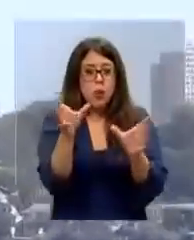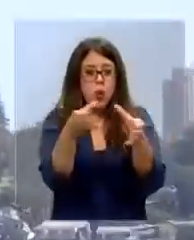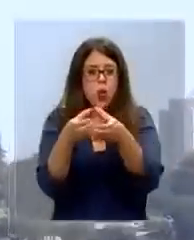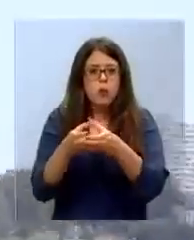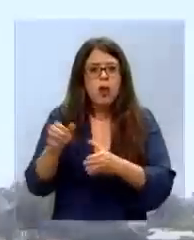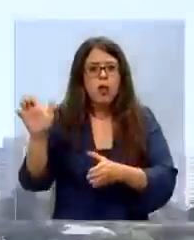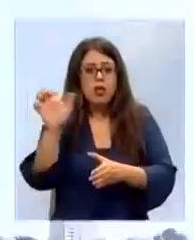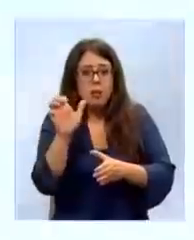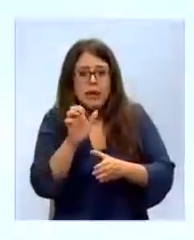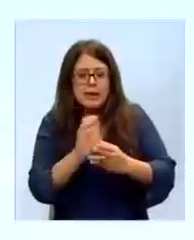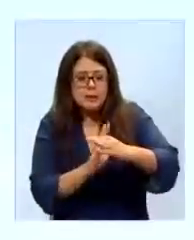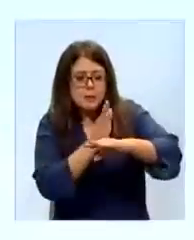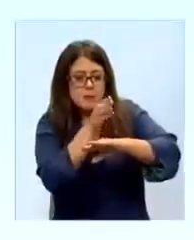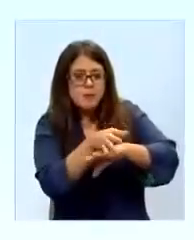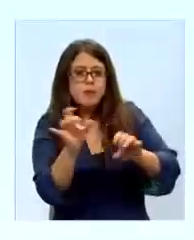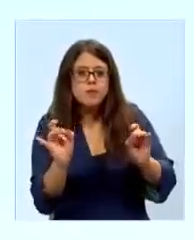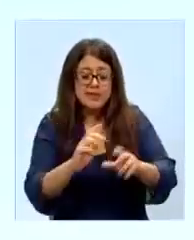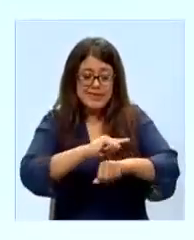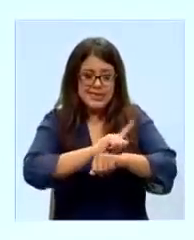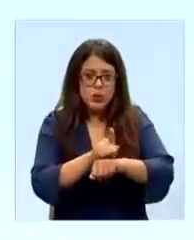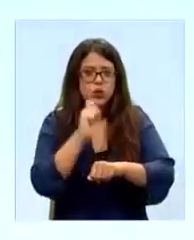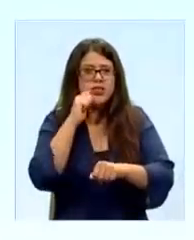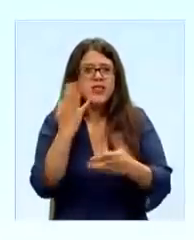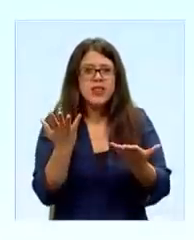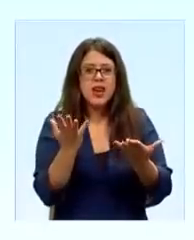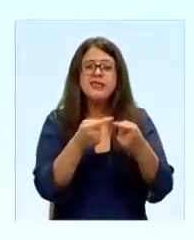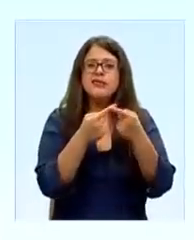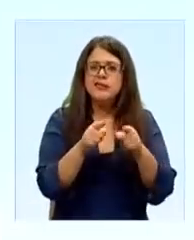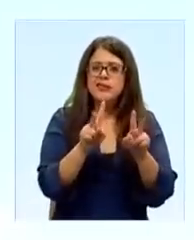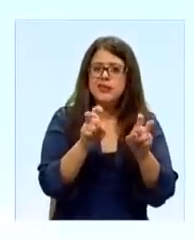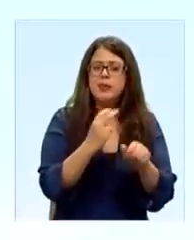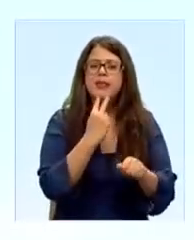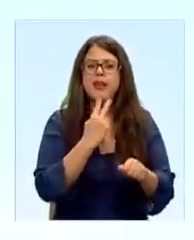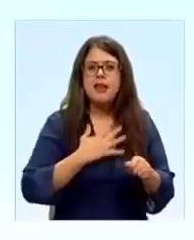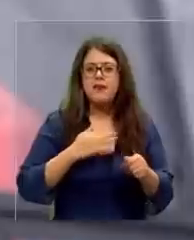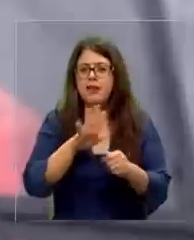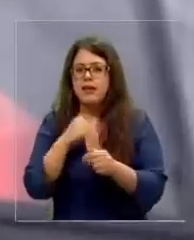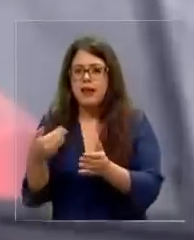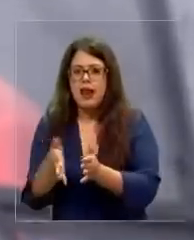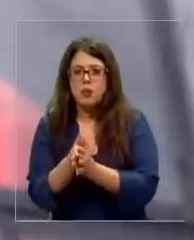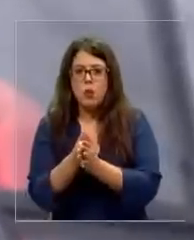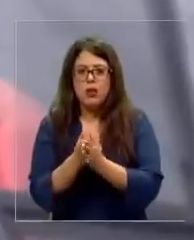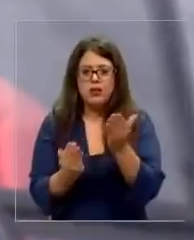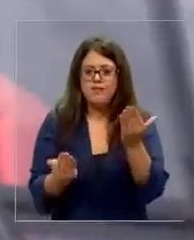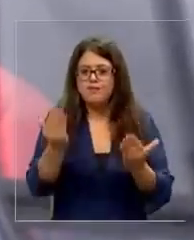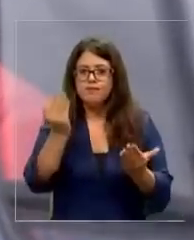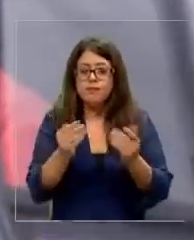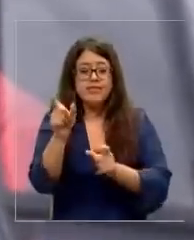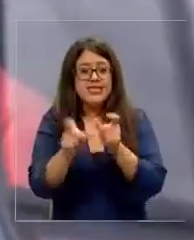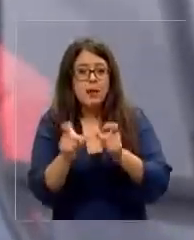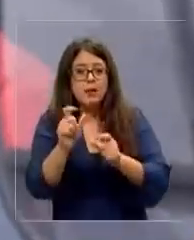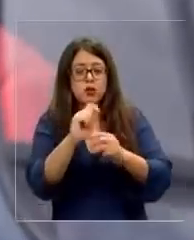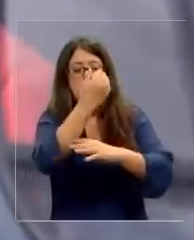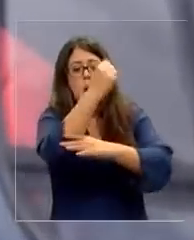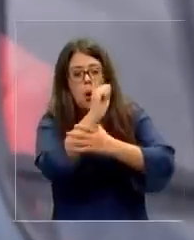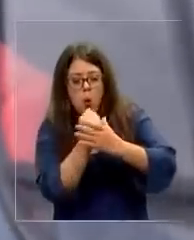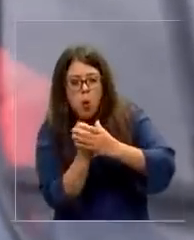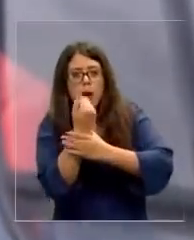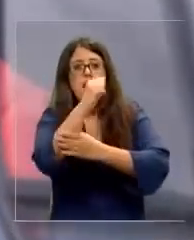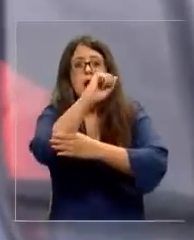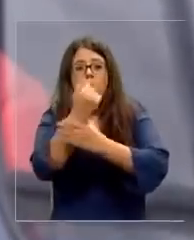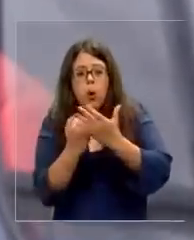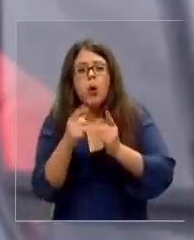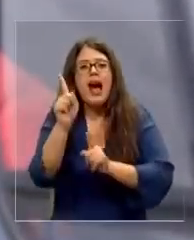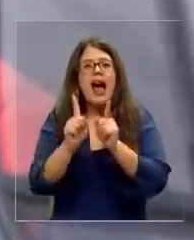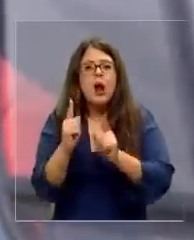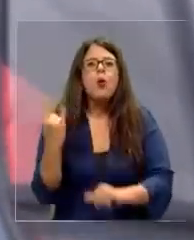y en donde segundos pueden marcar la diferencia entre la vida y la muerte. Las personas que están en peligro de inmersión están